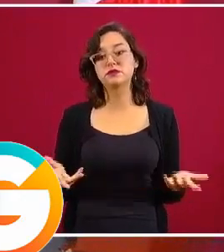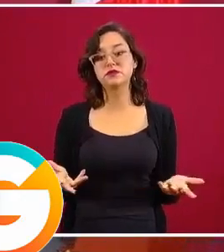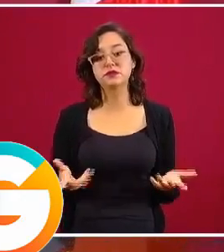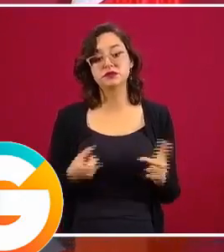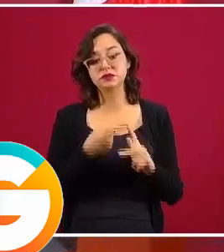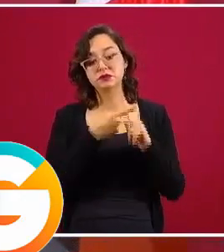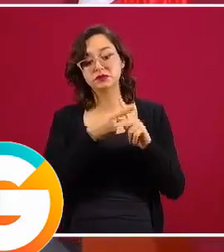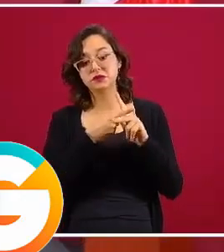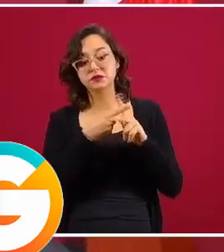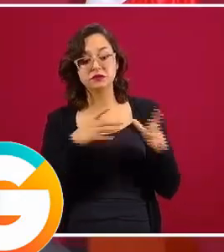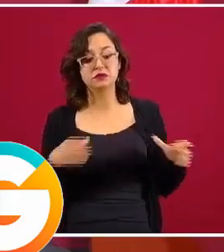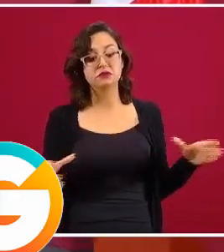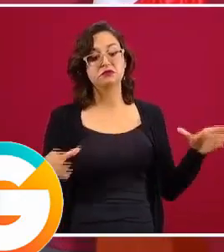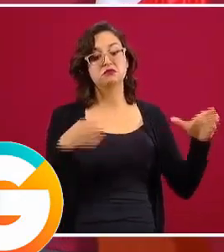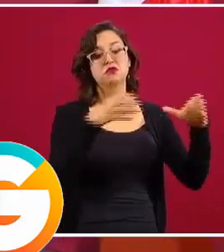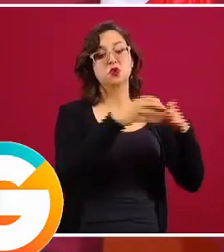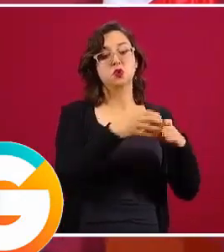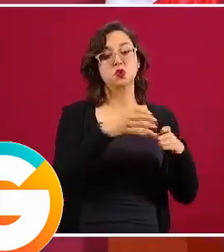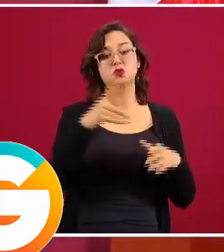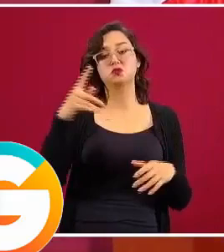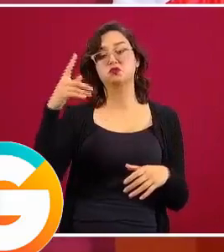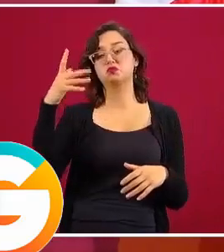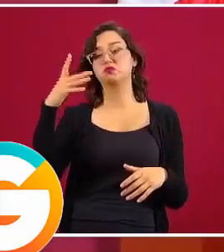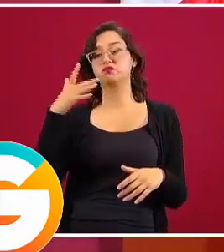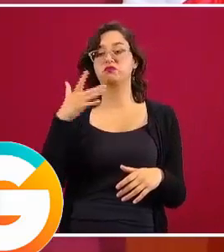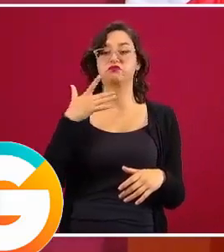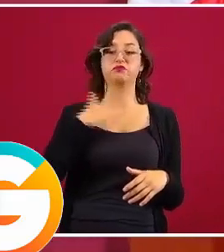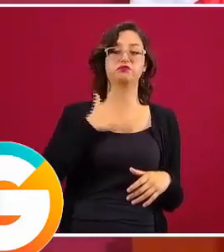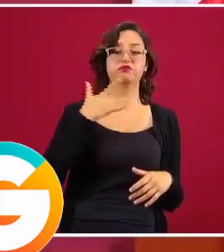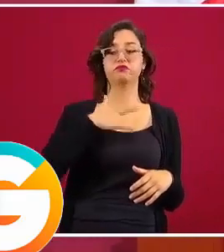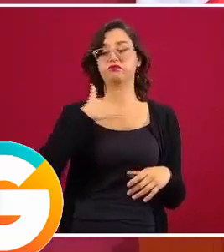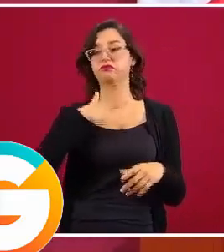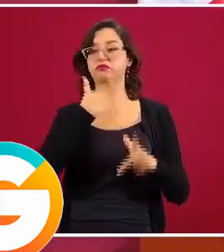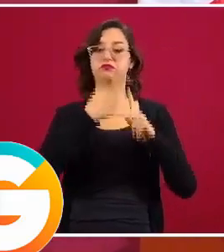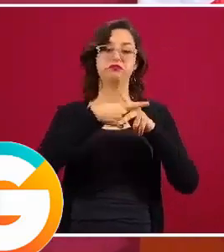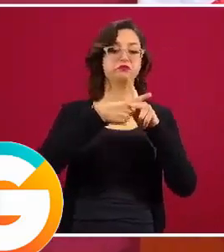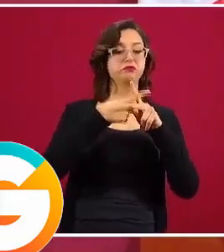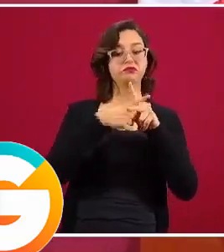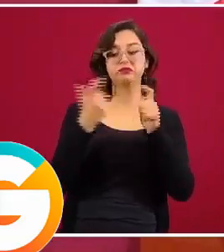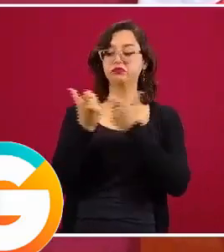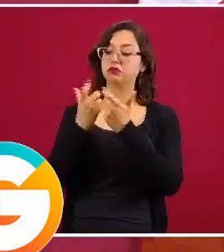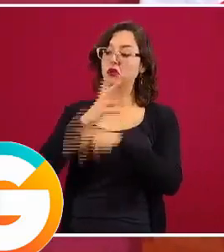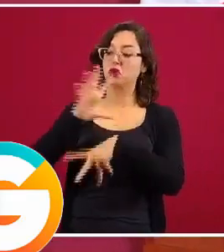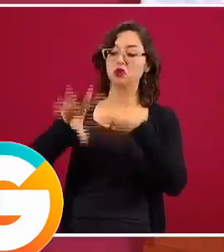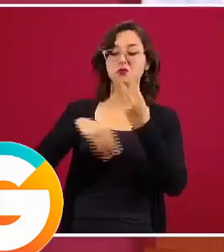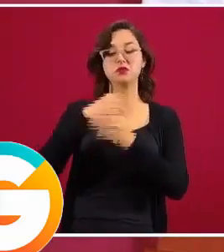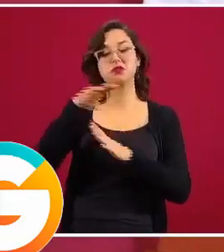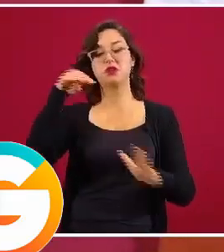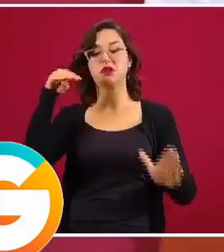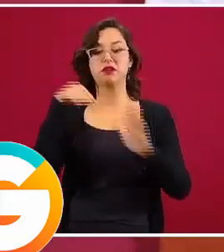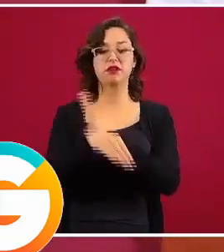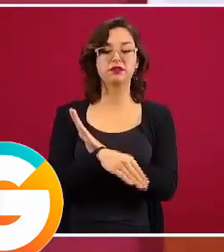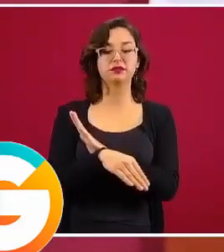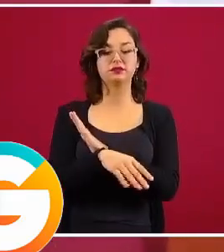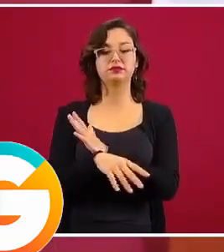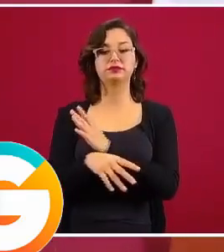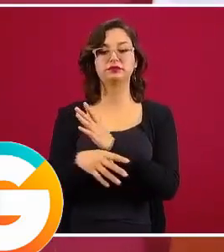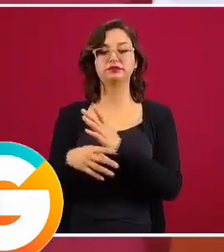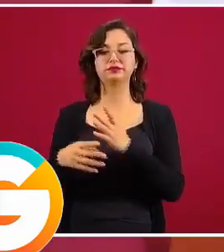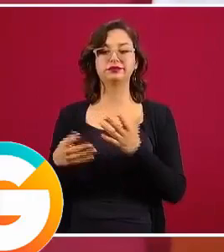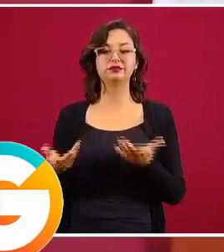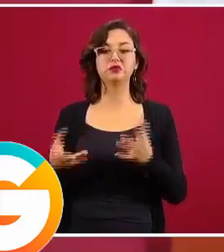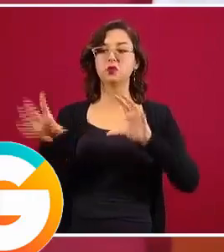los tecnócratas, de que se va a caer la economía, que porque esto es un